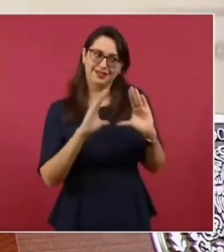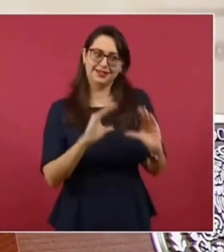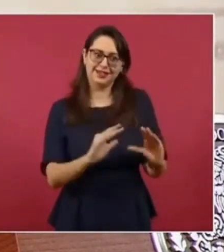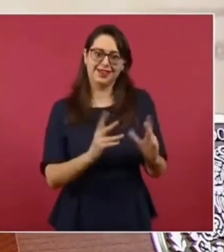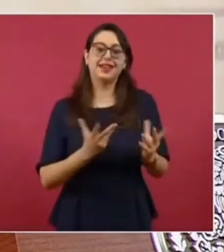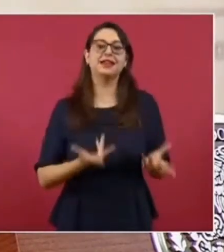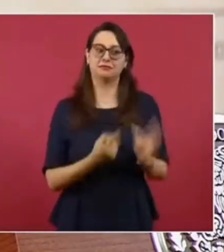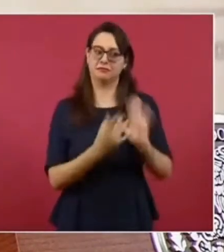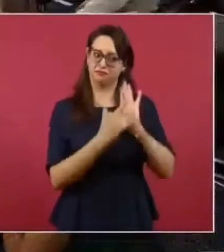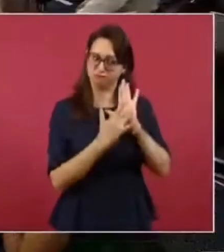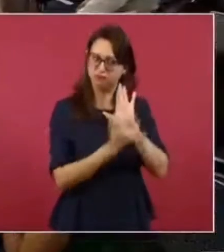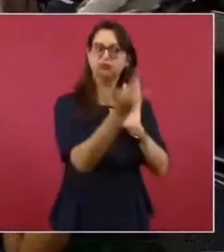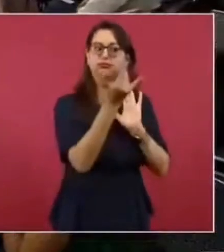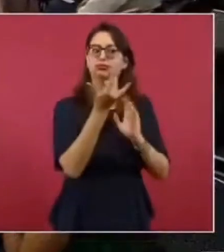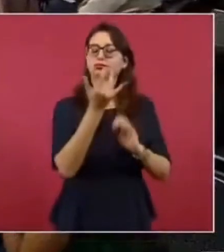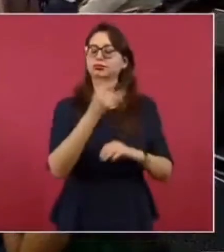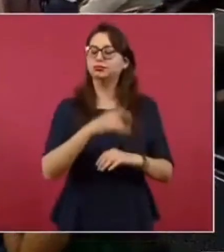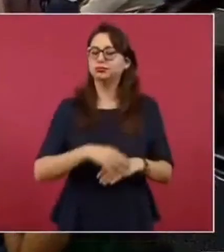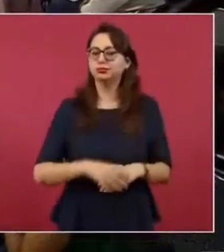Están pidiendo